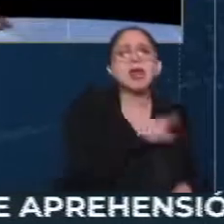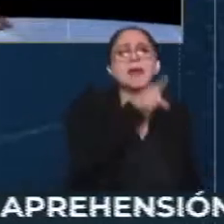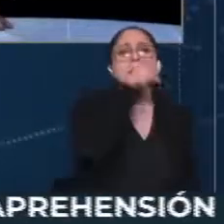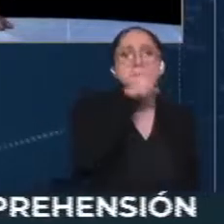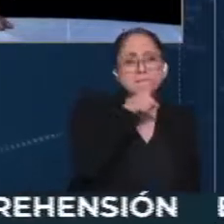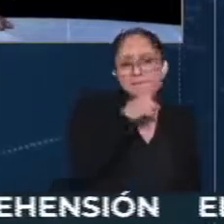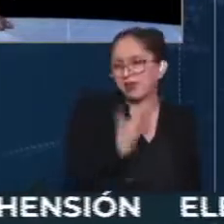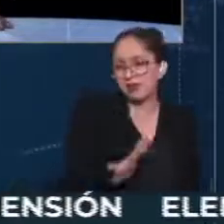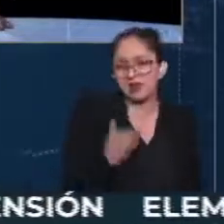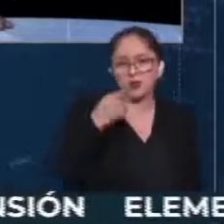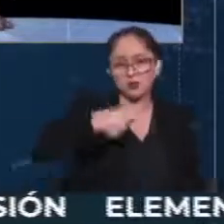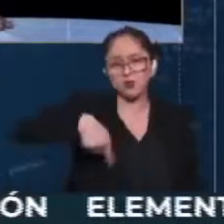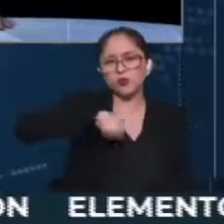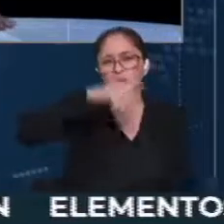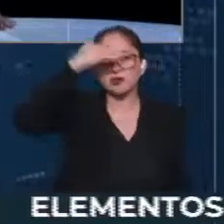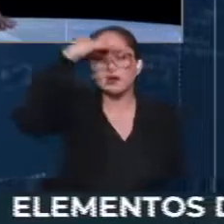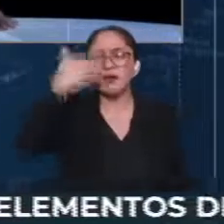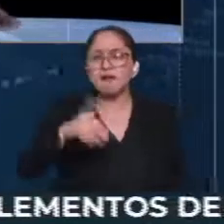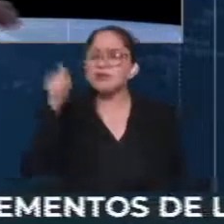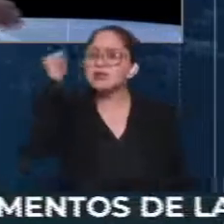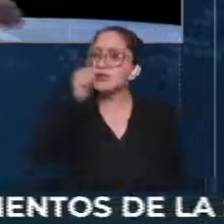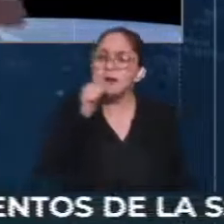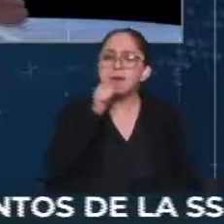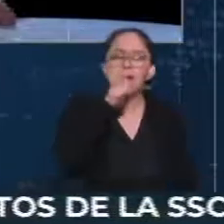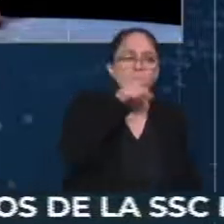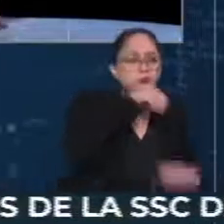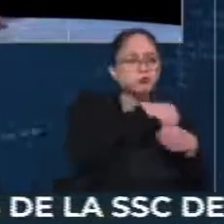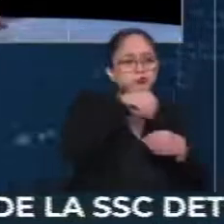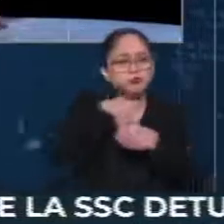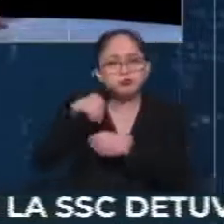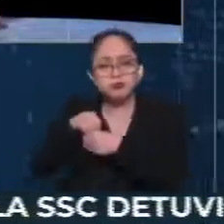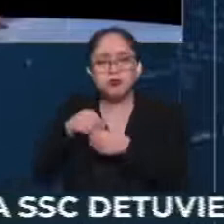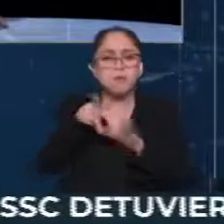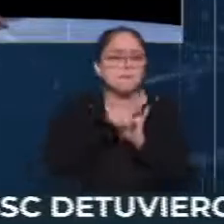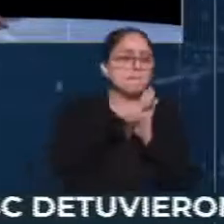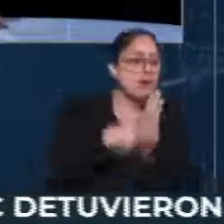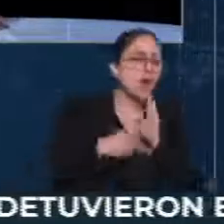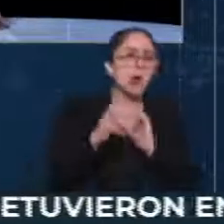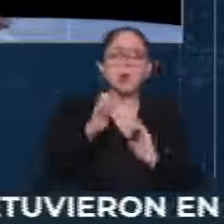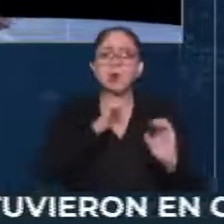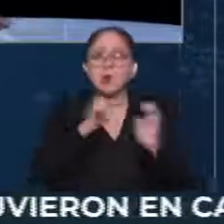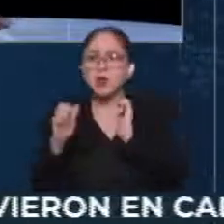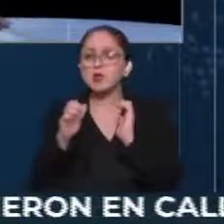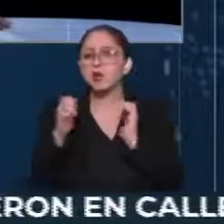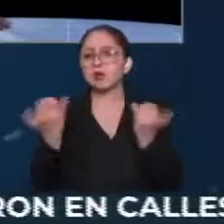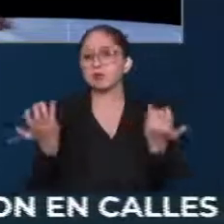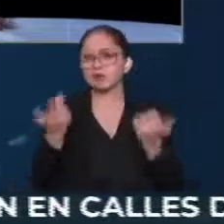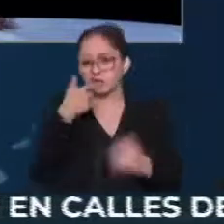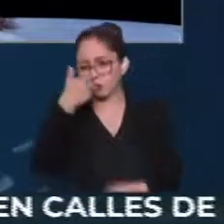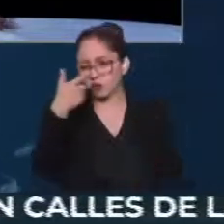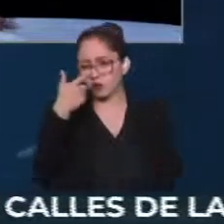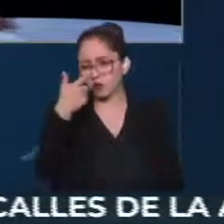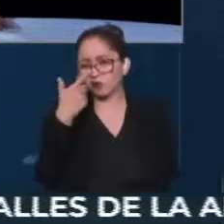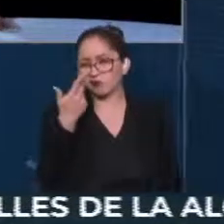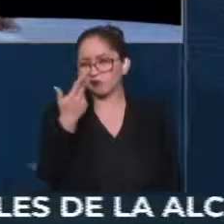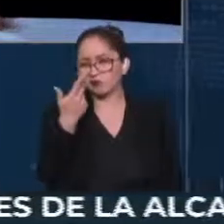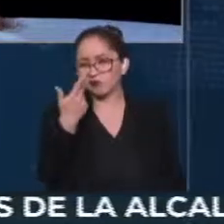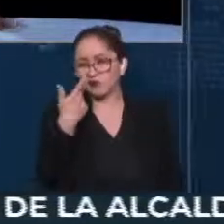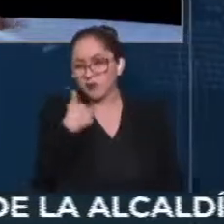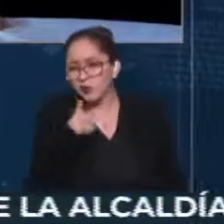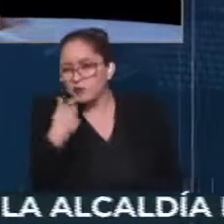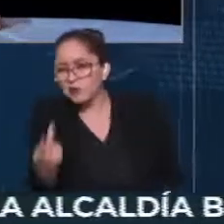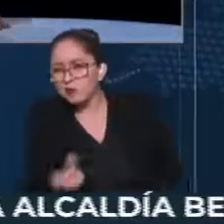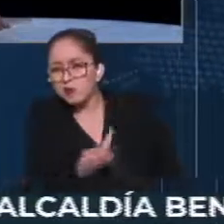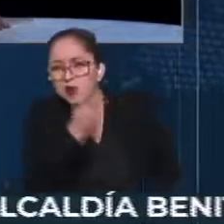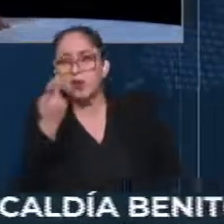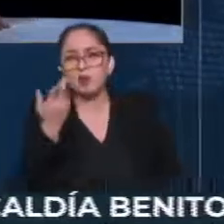oscurantismo en los medios de comunicación y en la libertad de expresión, en la prensa en general. ¿No crees que es un poco demasiado?